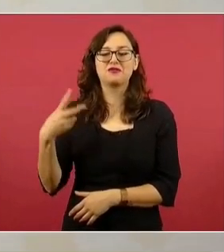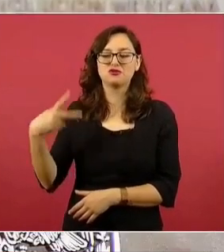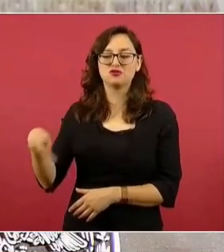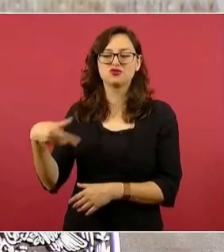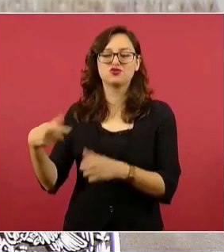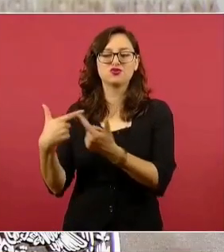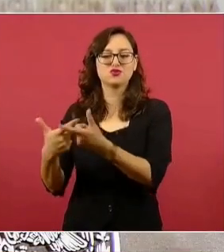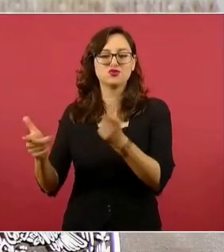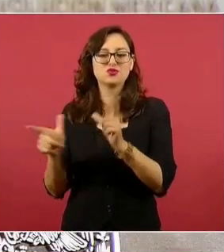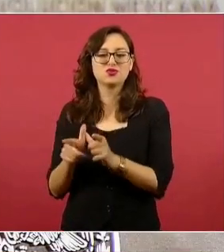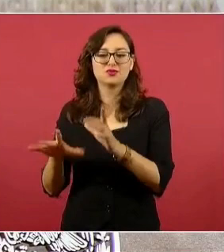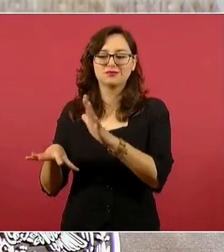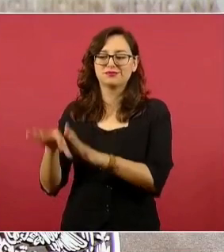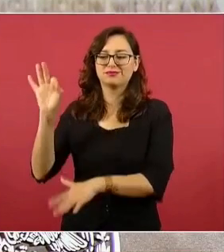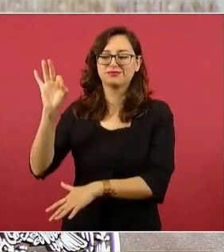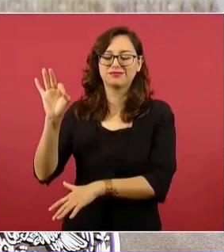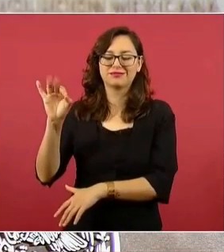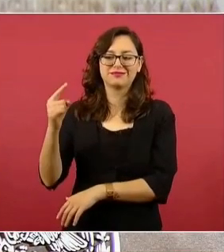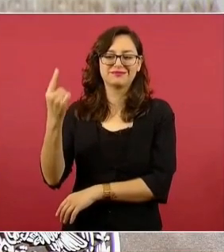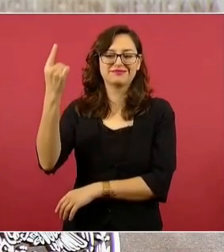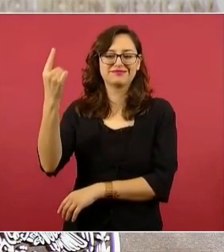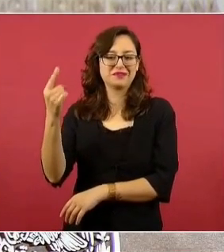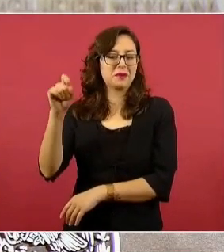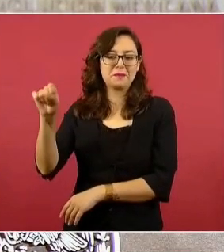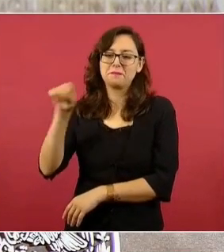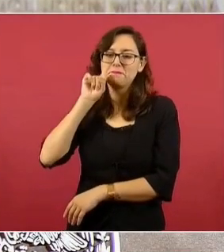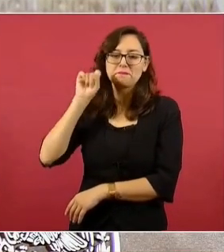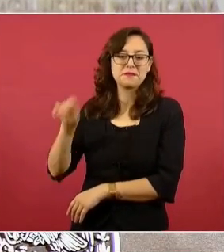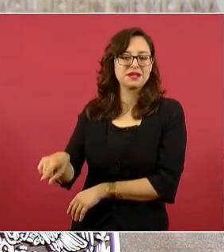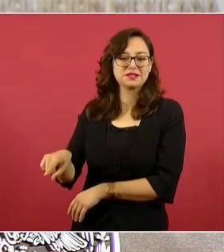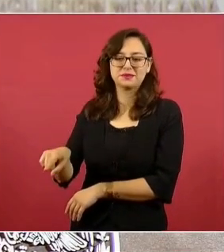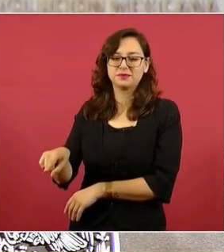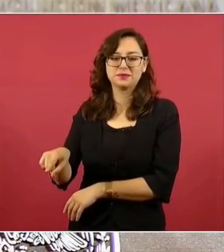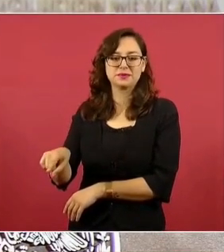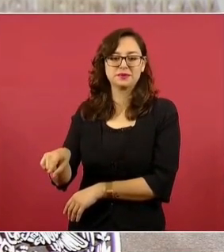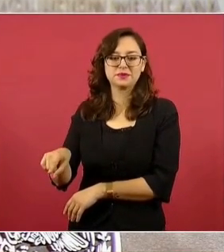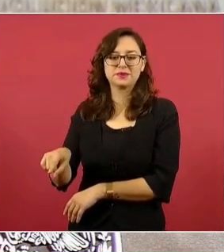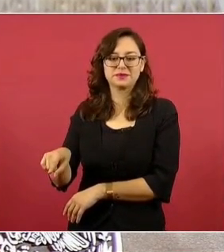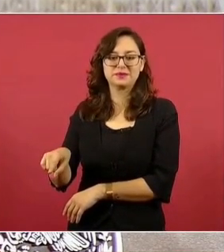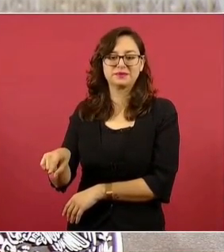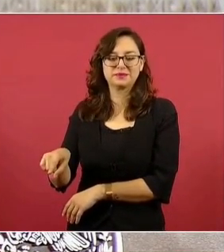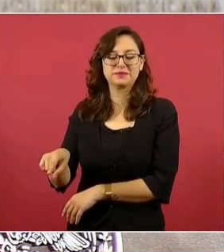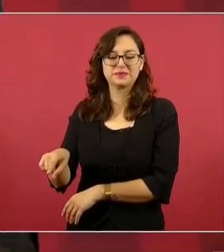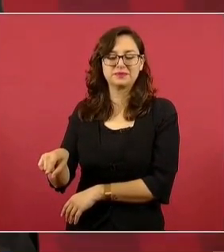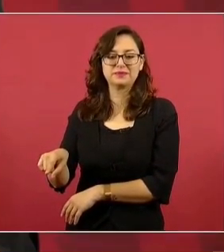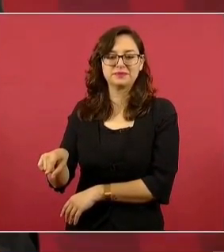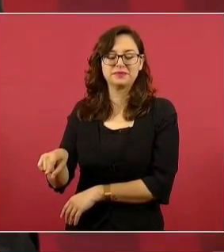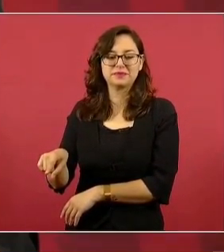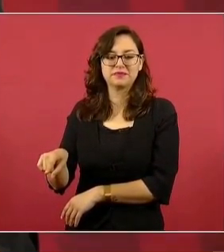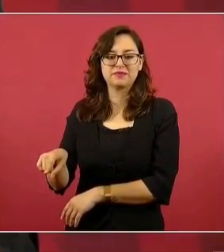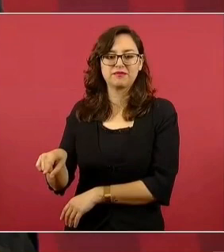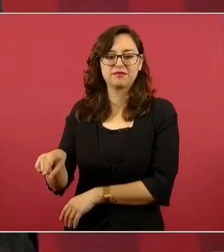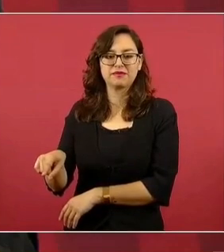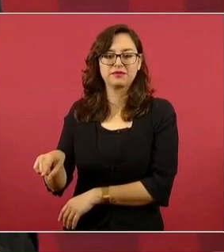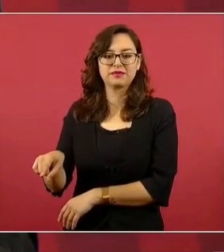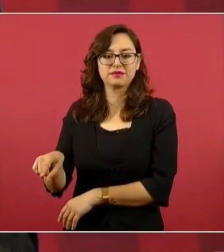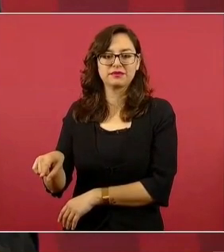encabezado por Evo Morales, el MAS,